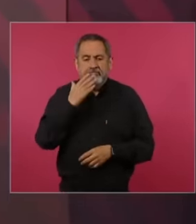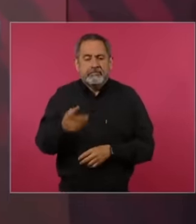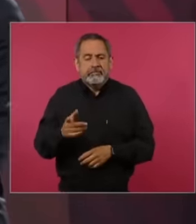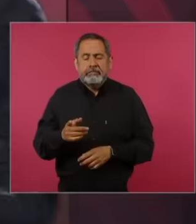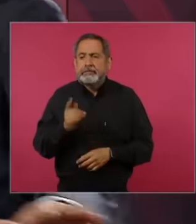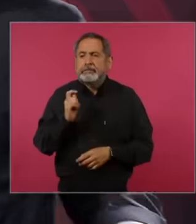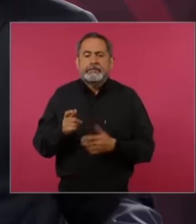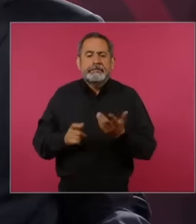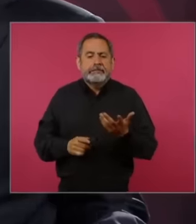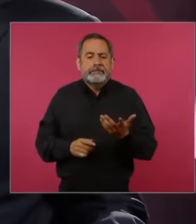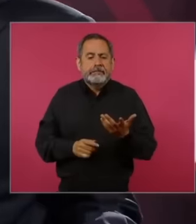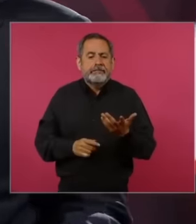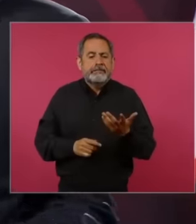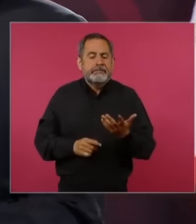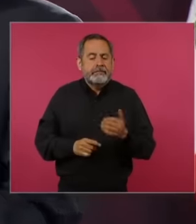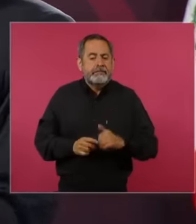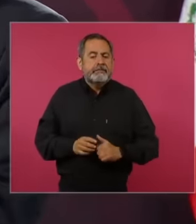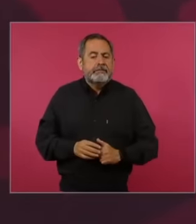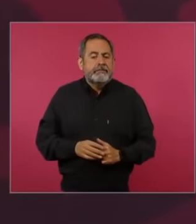no solo